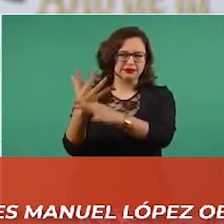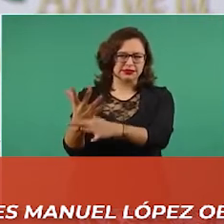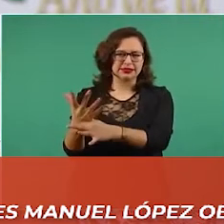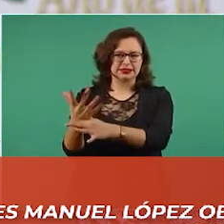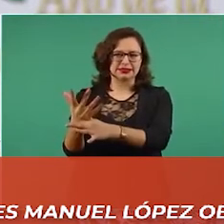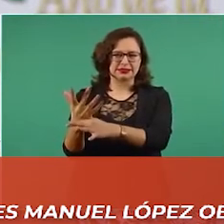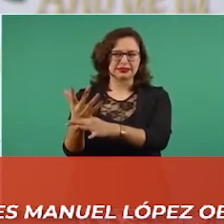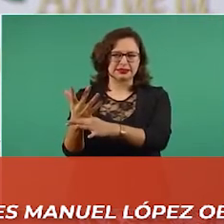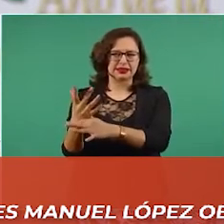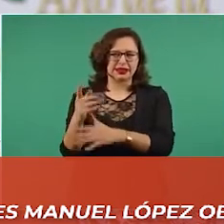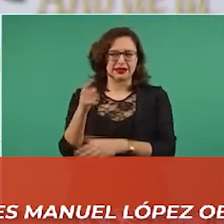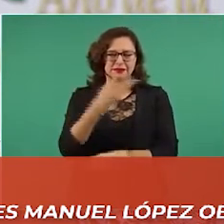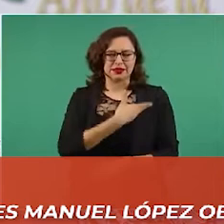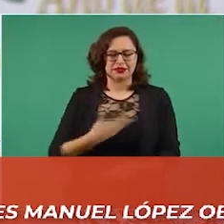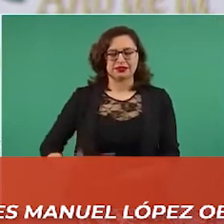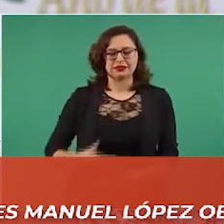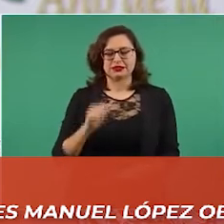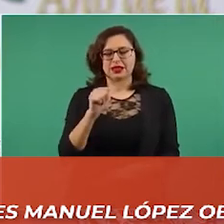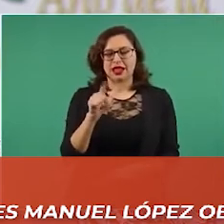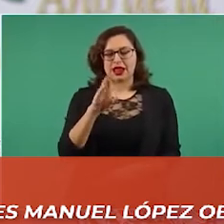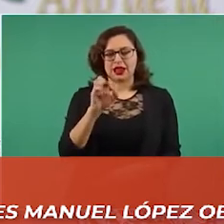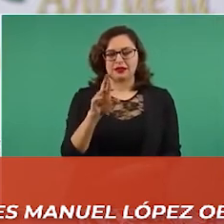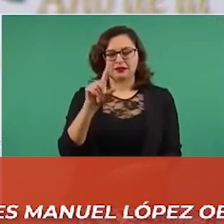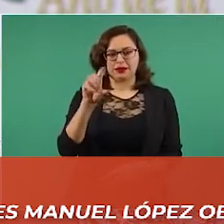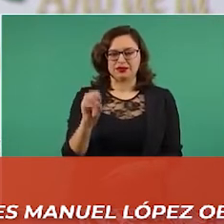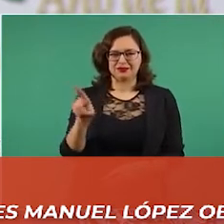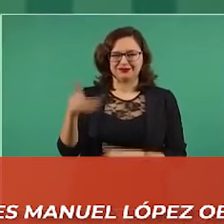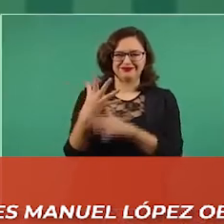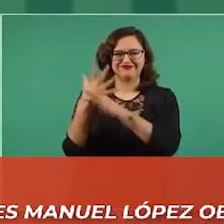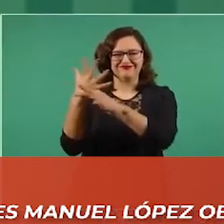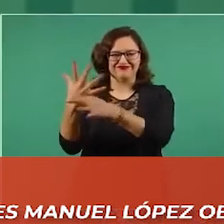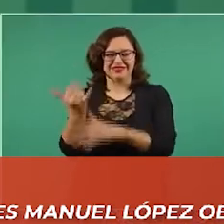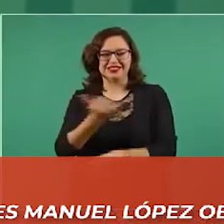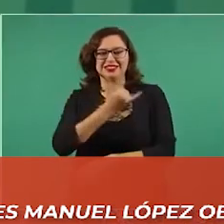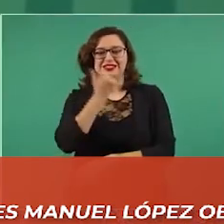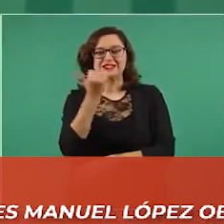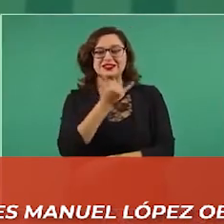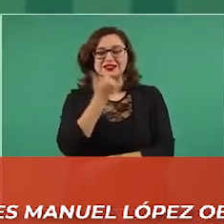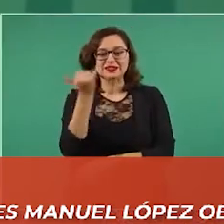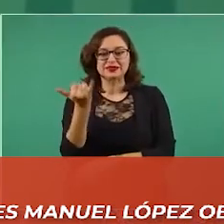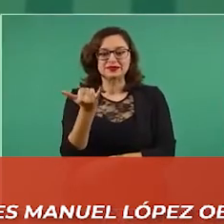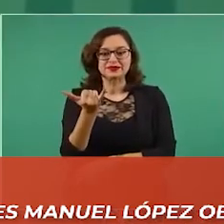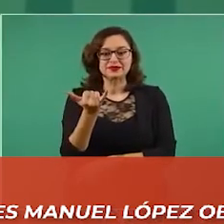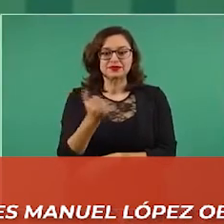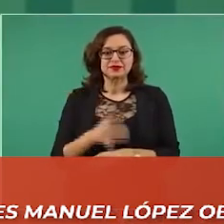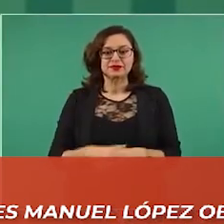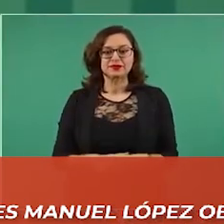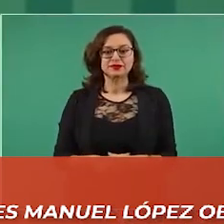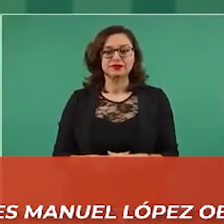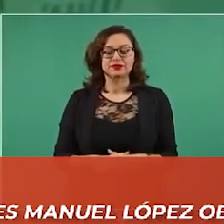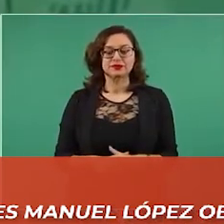del presidente Alberto Fernández. El actual